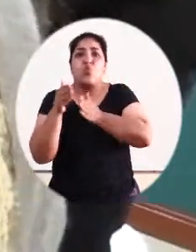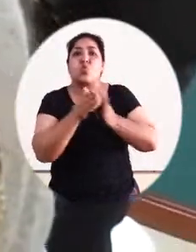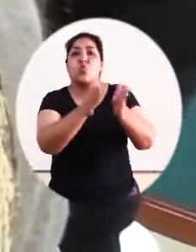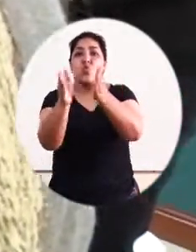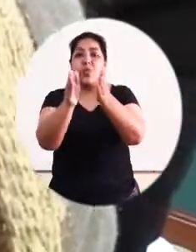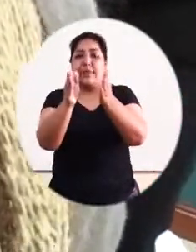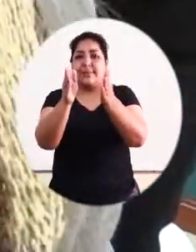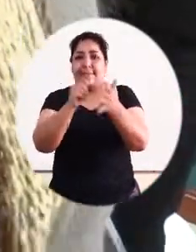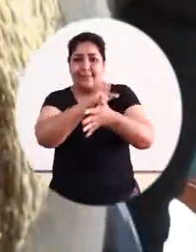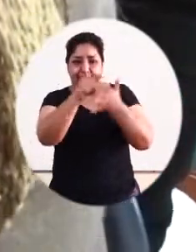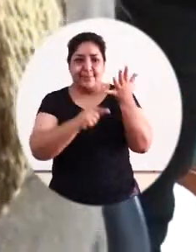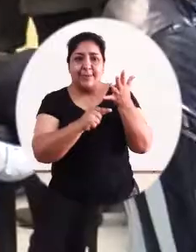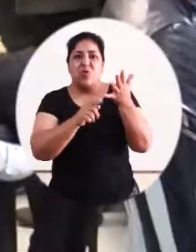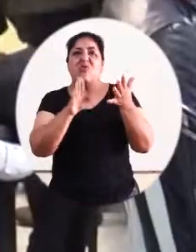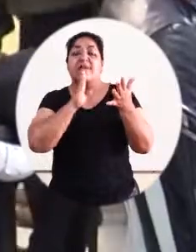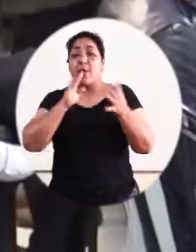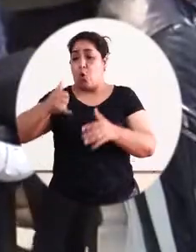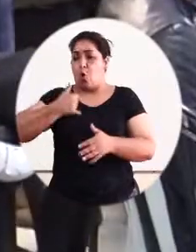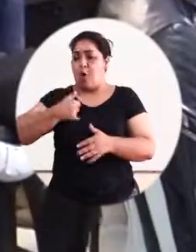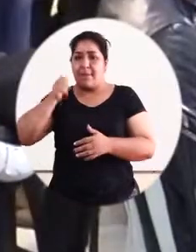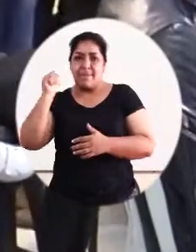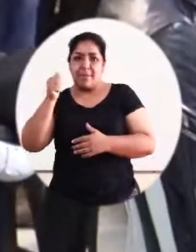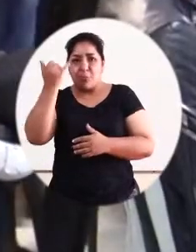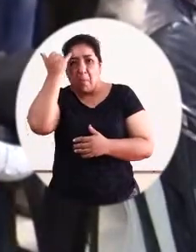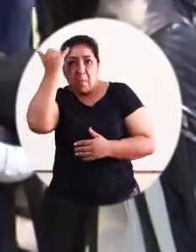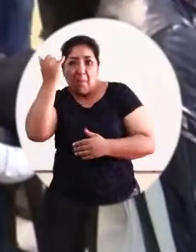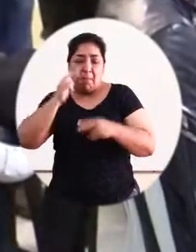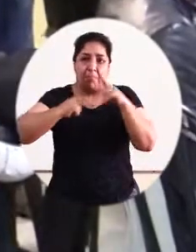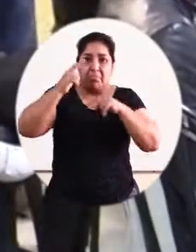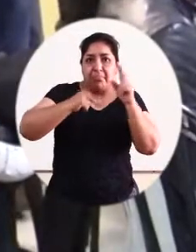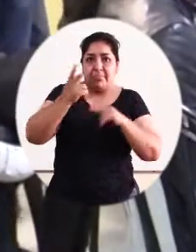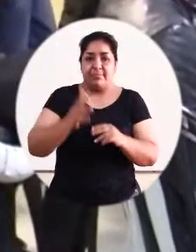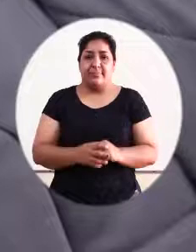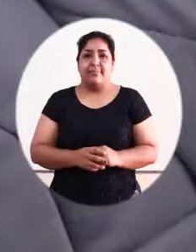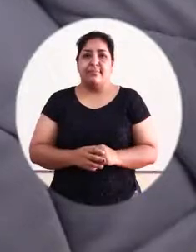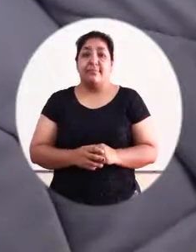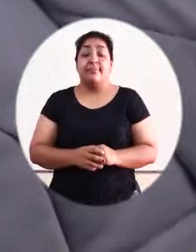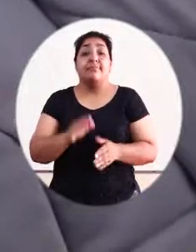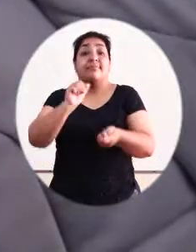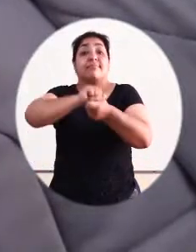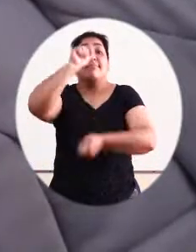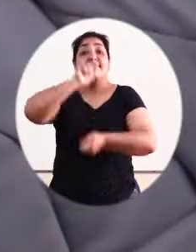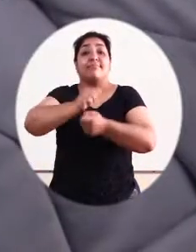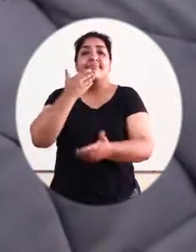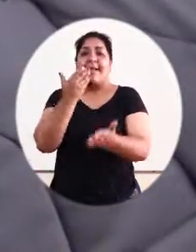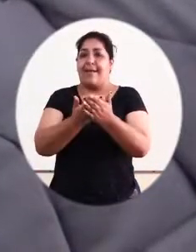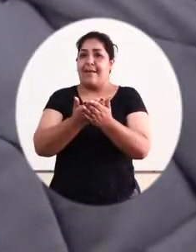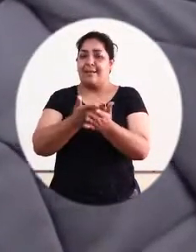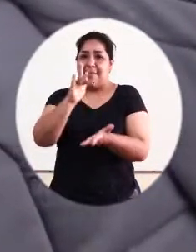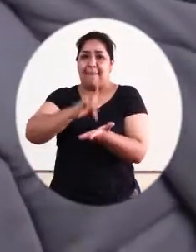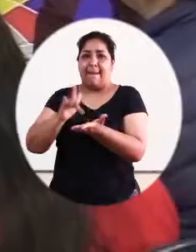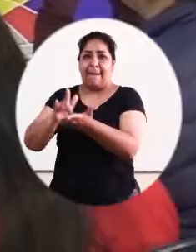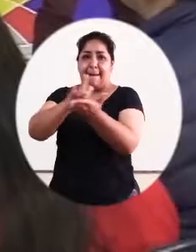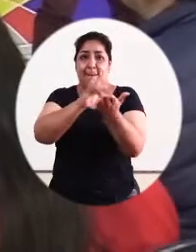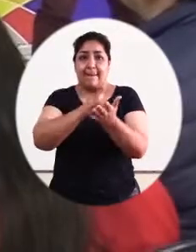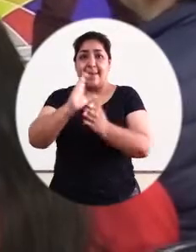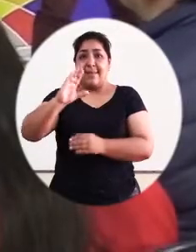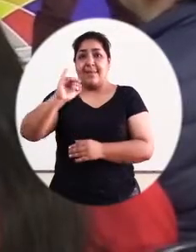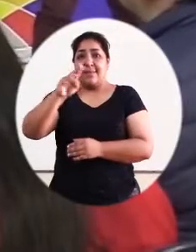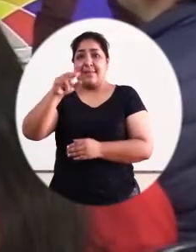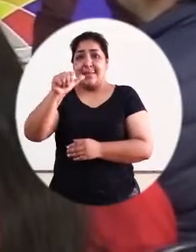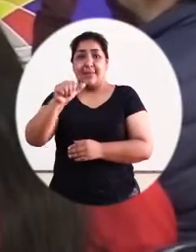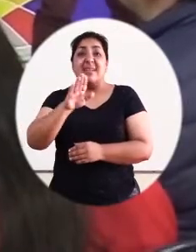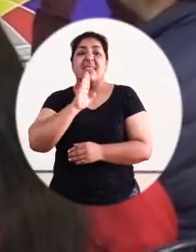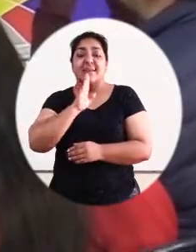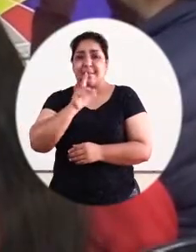diferentes que todas son dichas sólo por los jóvenes no hay como la mano de ningún experto ahí el mapa se gestó gracias a un proceso participativo del